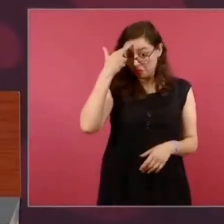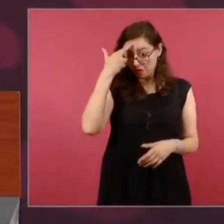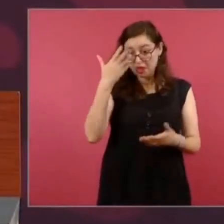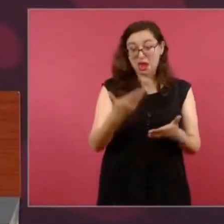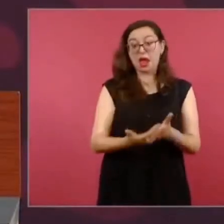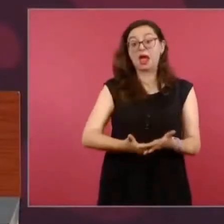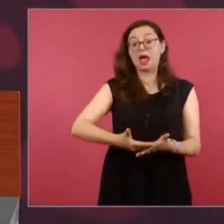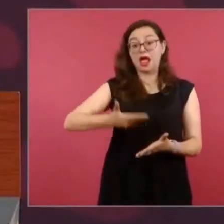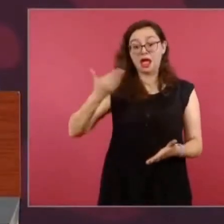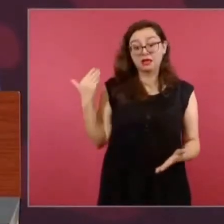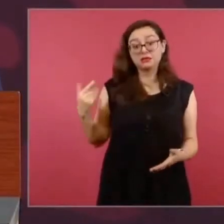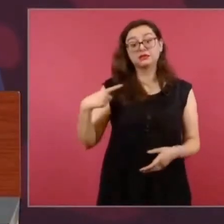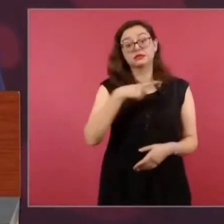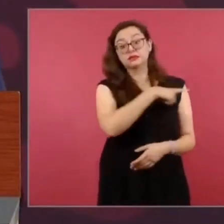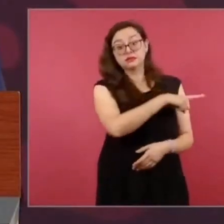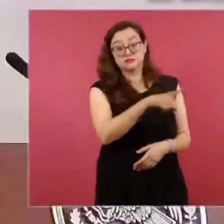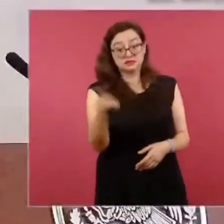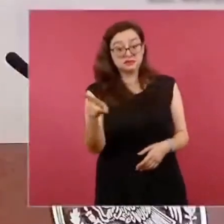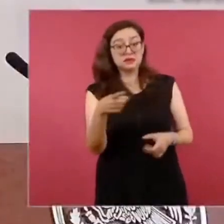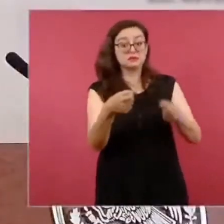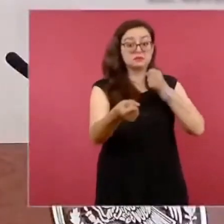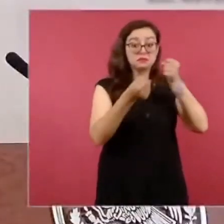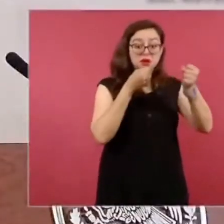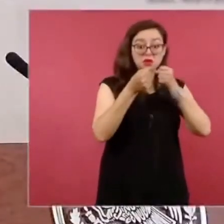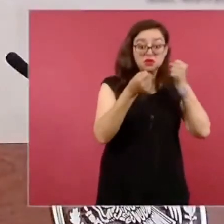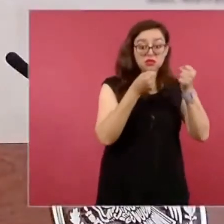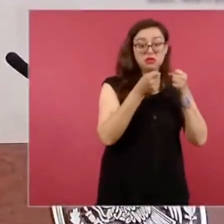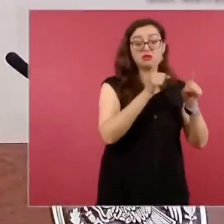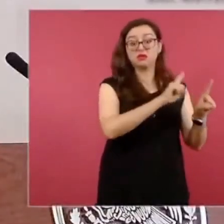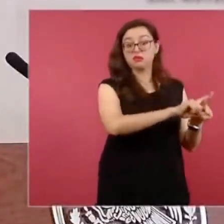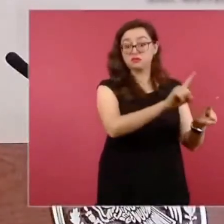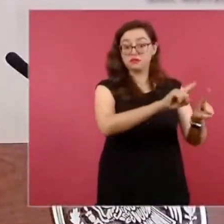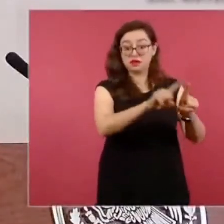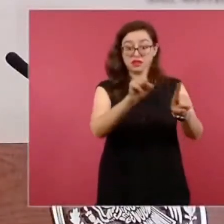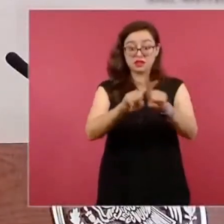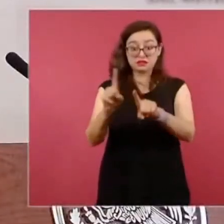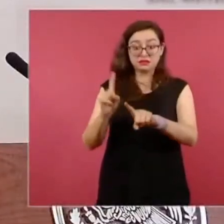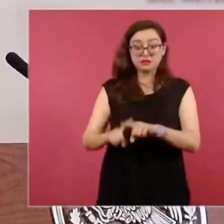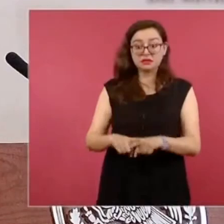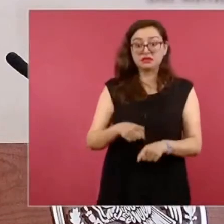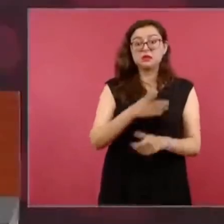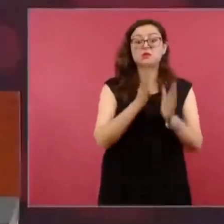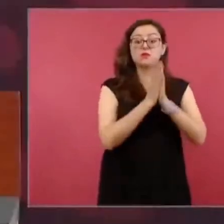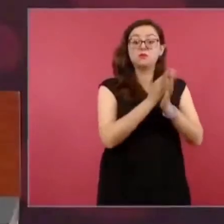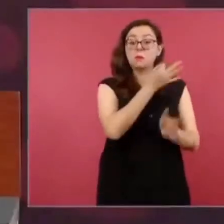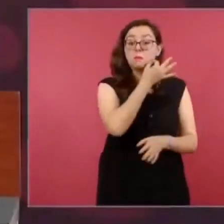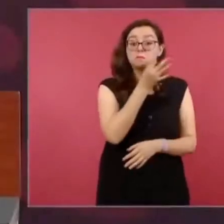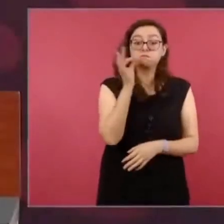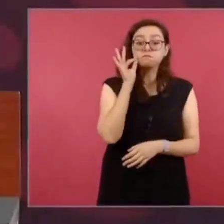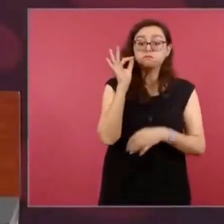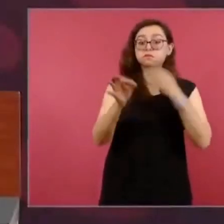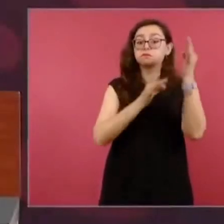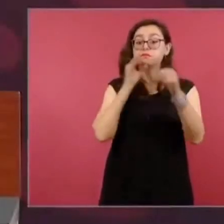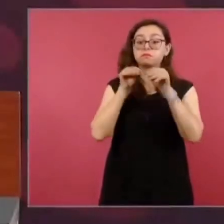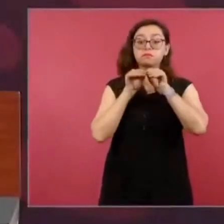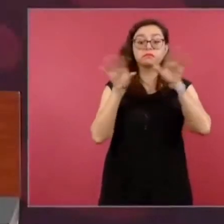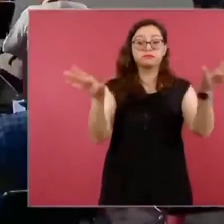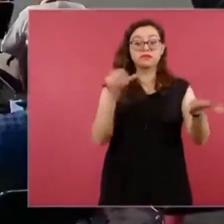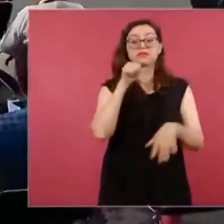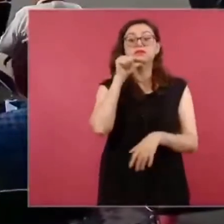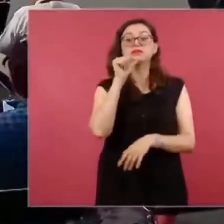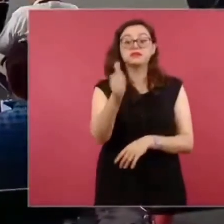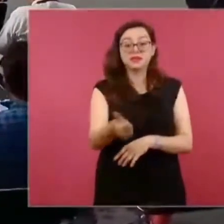a todos los dueños de los medios de información que no hablaran de la violencia en México.